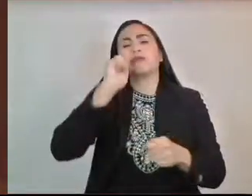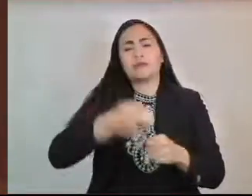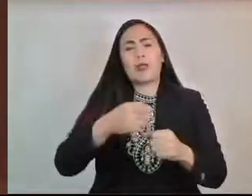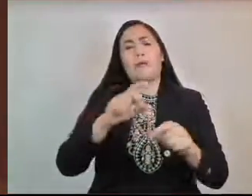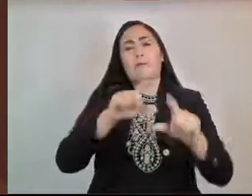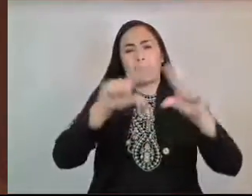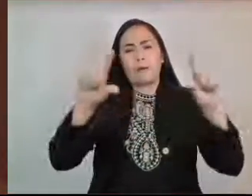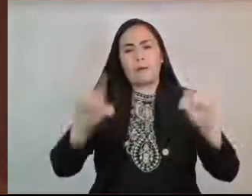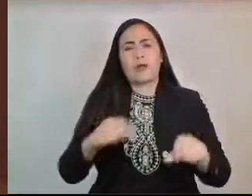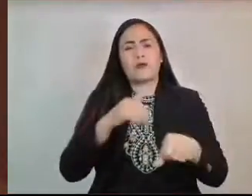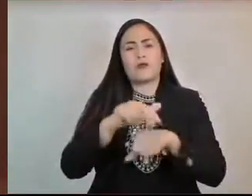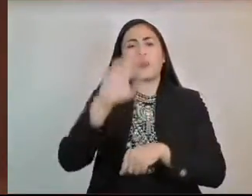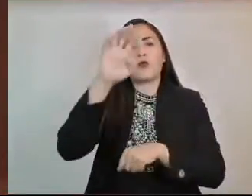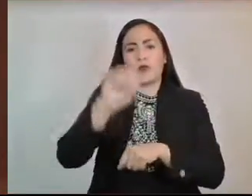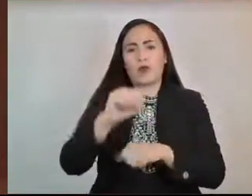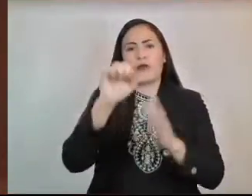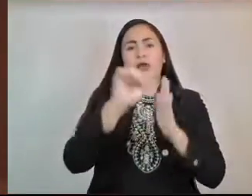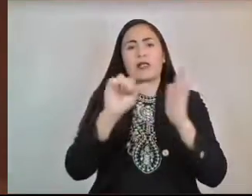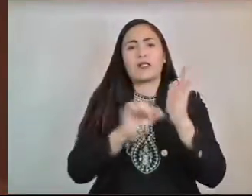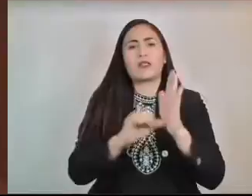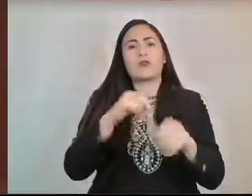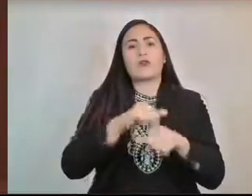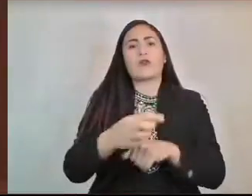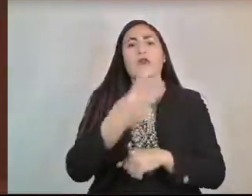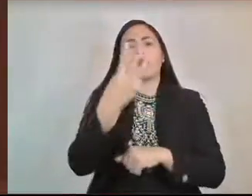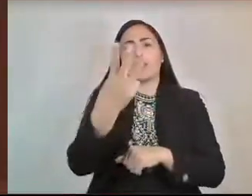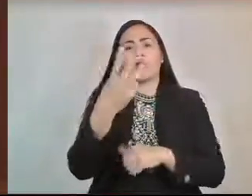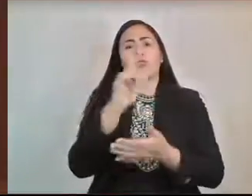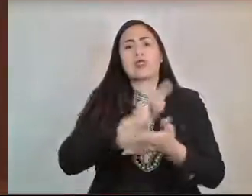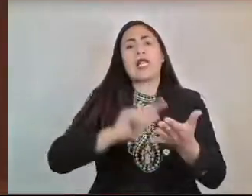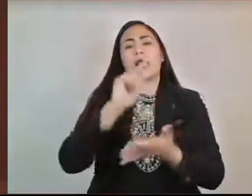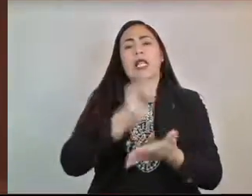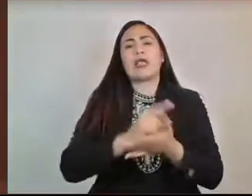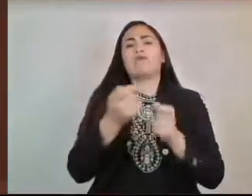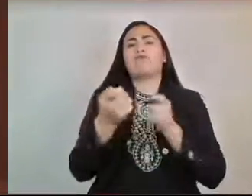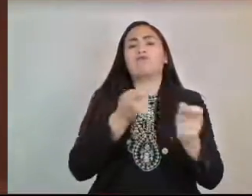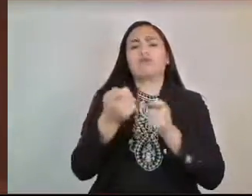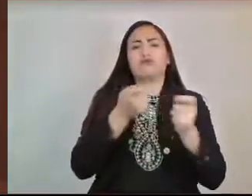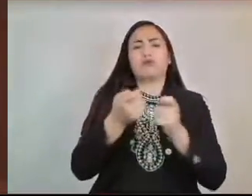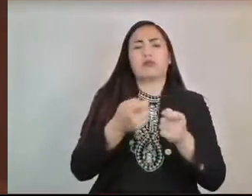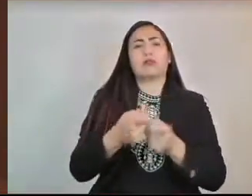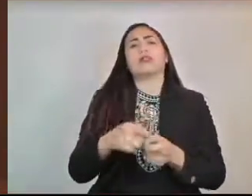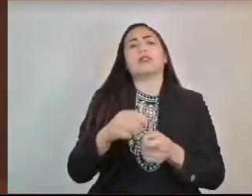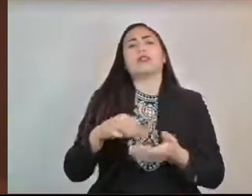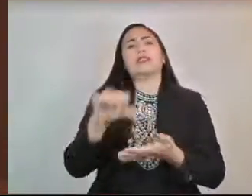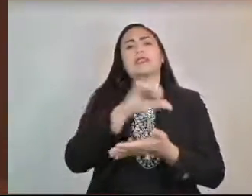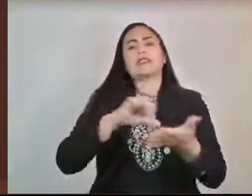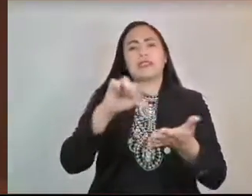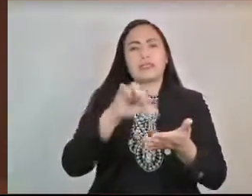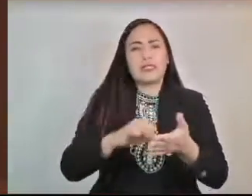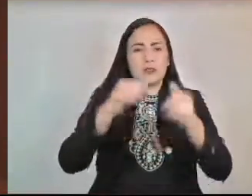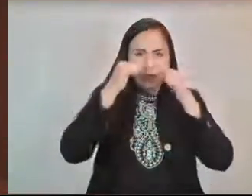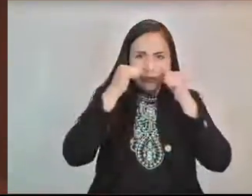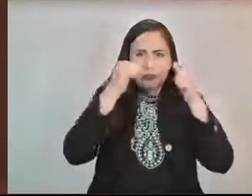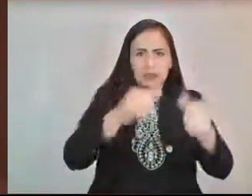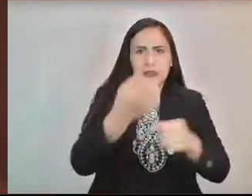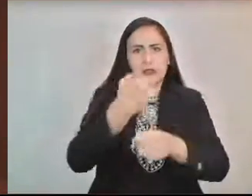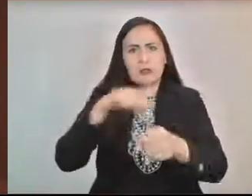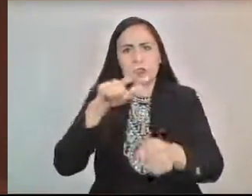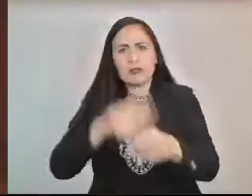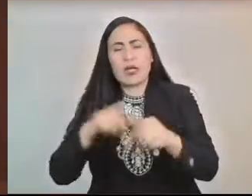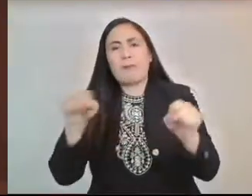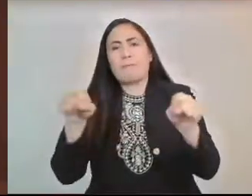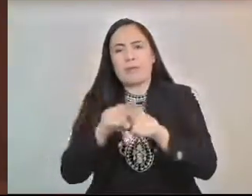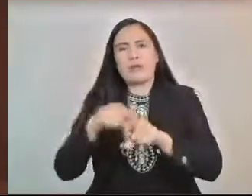fracción 9ª del artículo 3 de la ley que regula a los centros de asistencia social y a las adopciones en el Estado